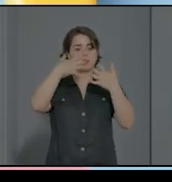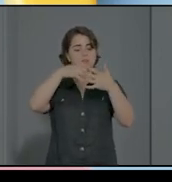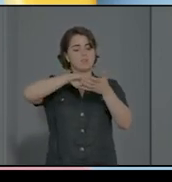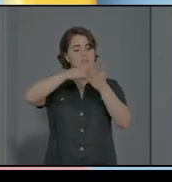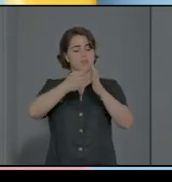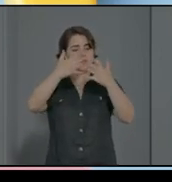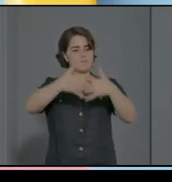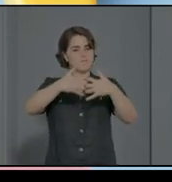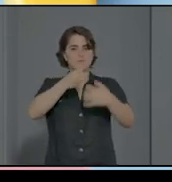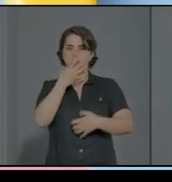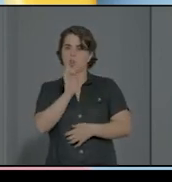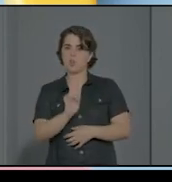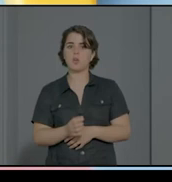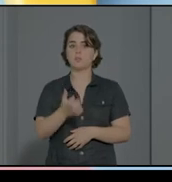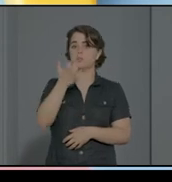que el cerebro